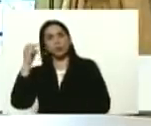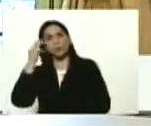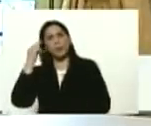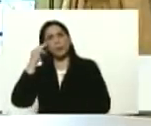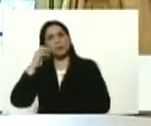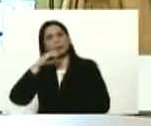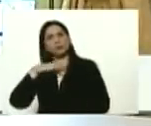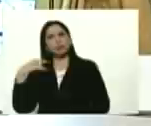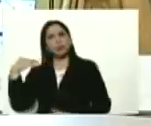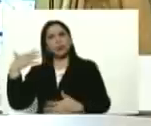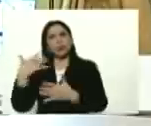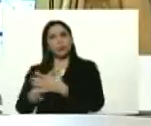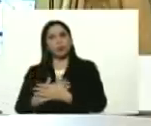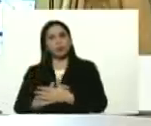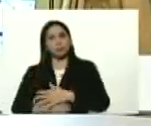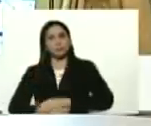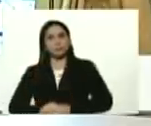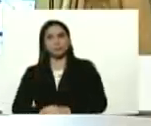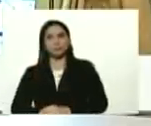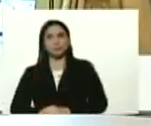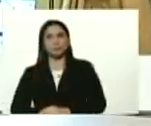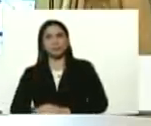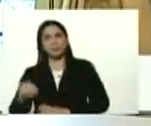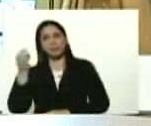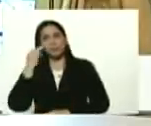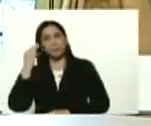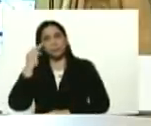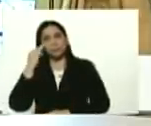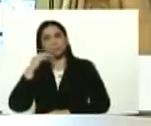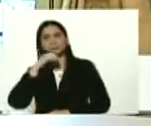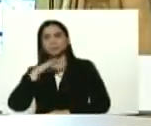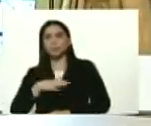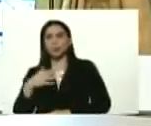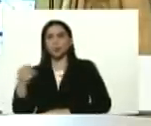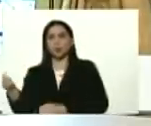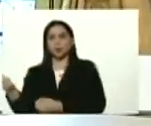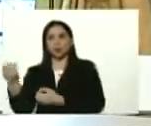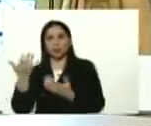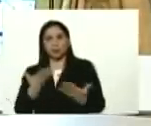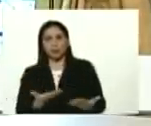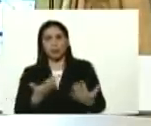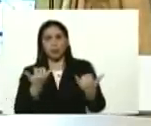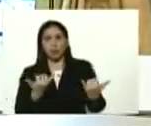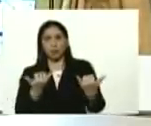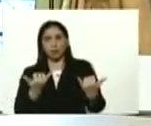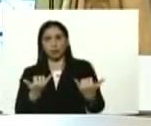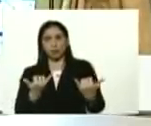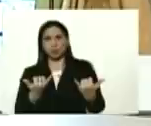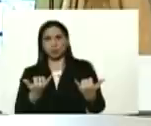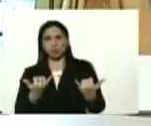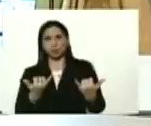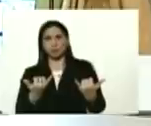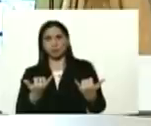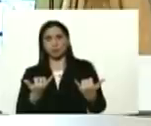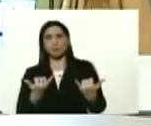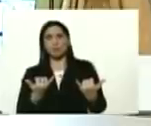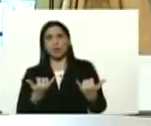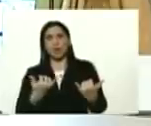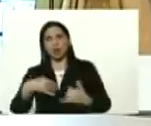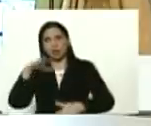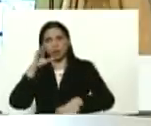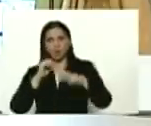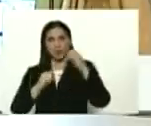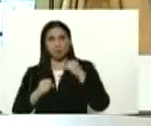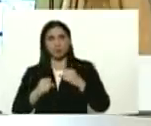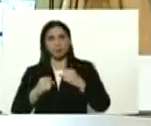histórica fresca, la memoria histórica traída al presente, nos sirve para entender lo que vivimos